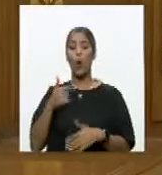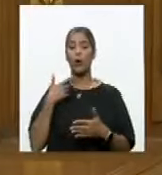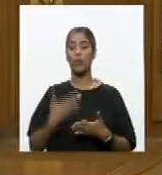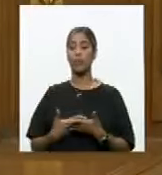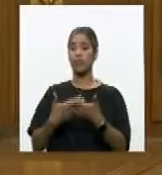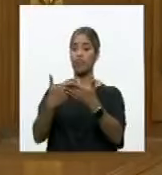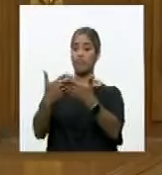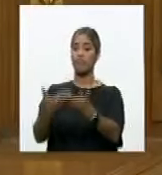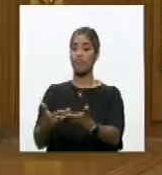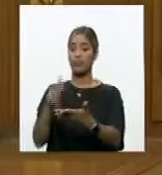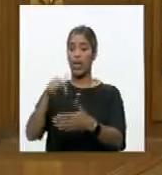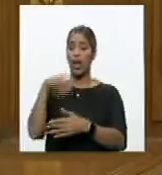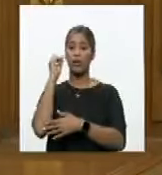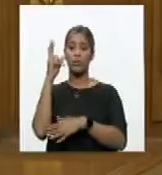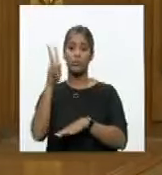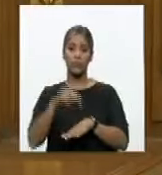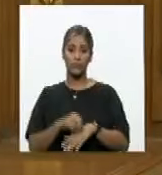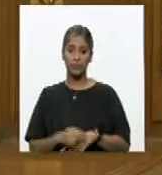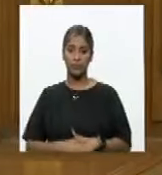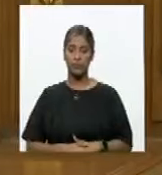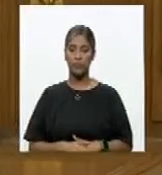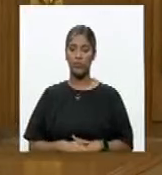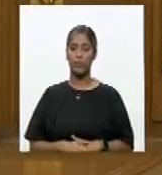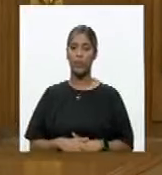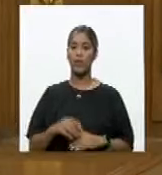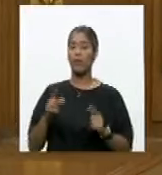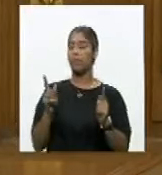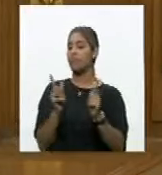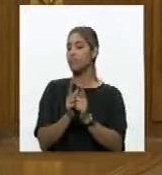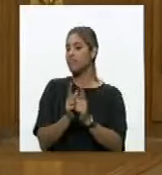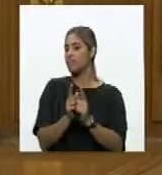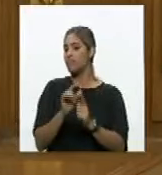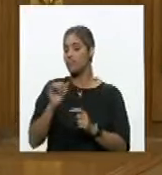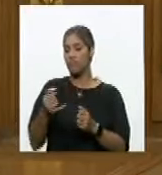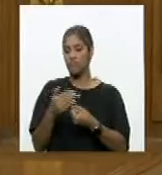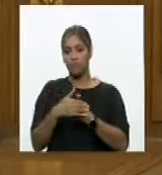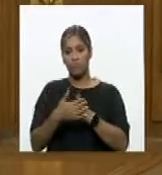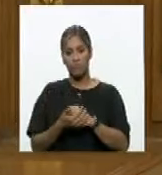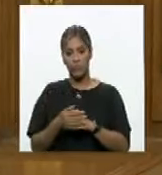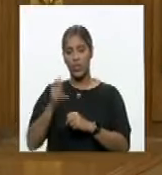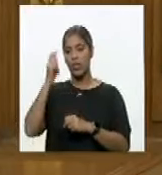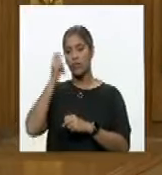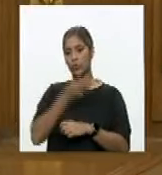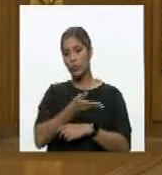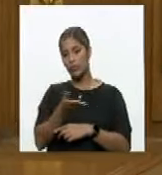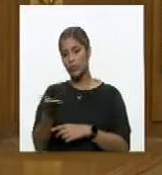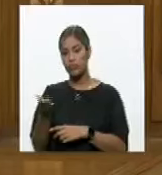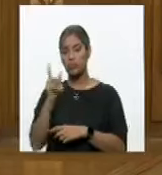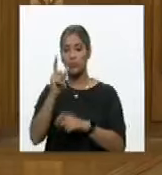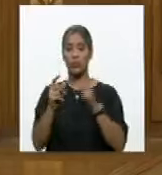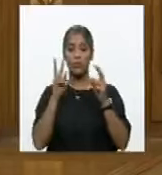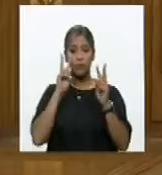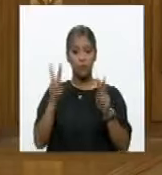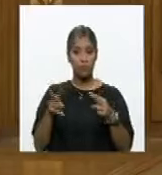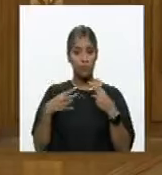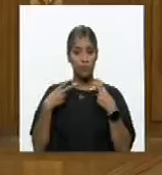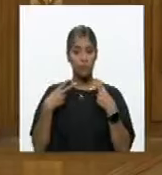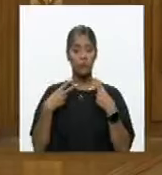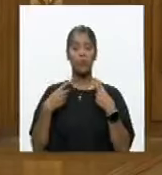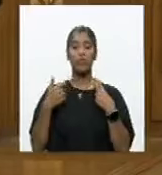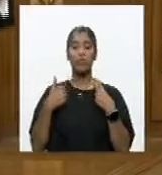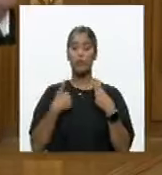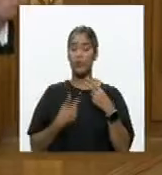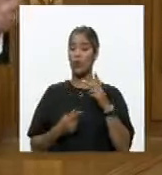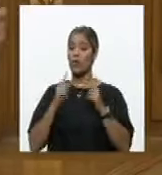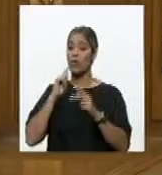presentados a la Asamblea Nacional. Con esto, señor presidente, señor diputado, señores diputados, la